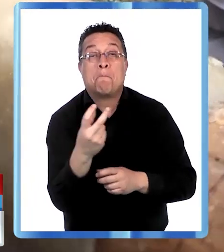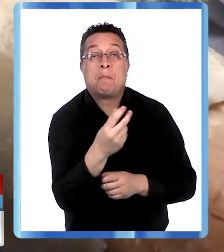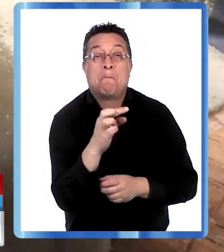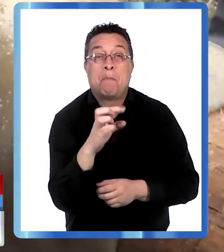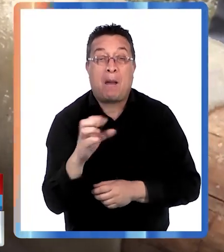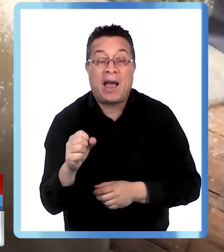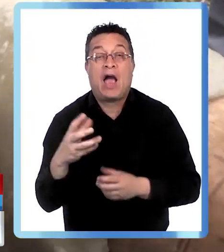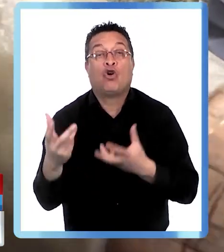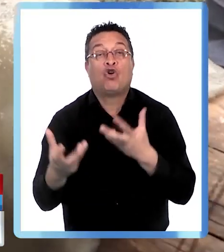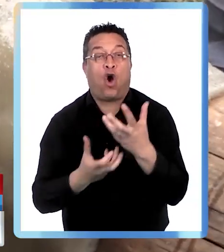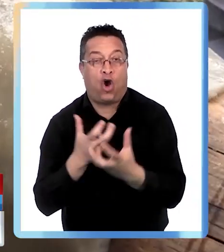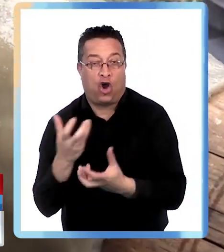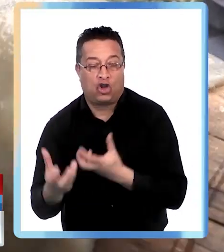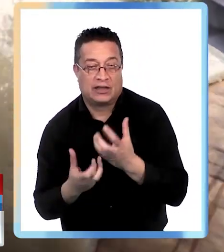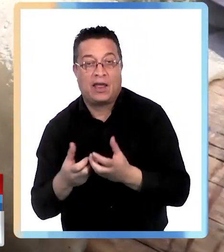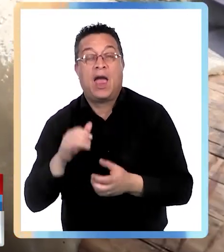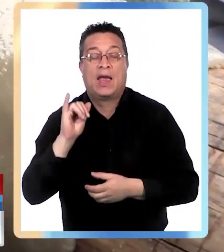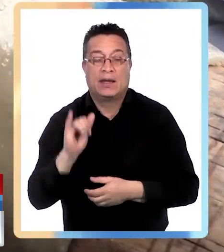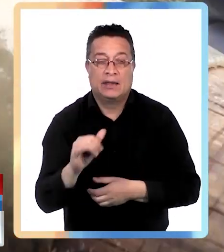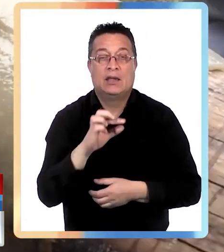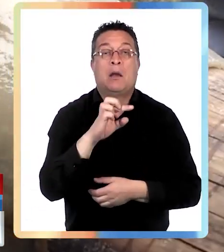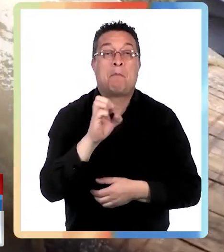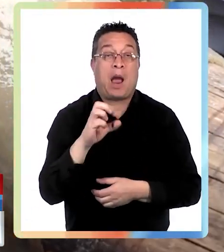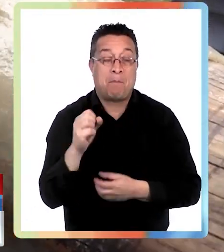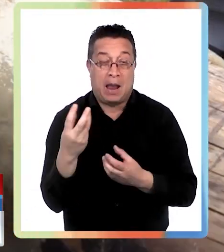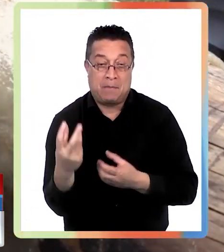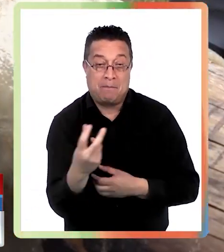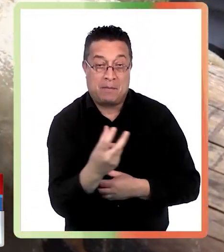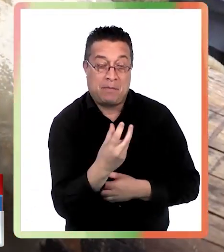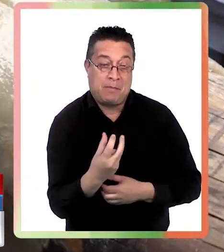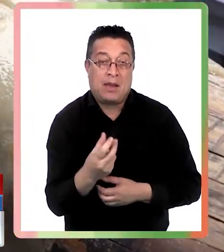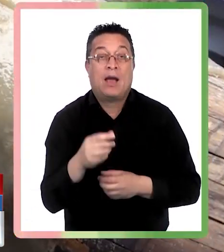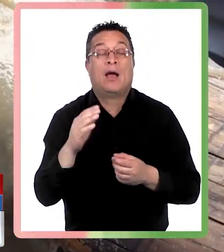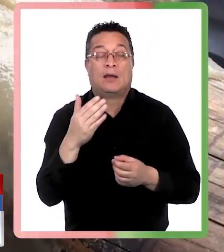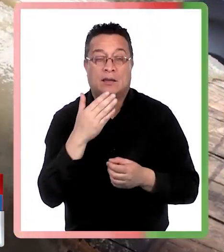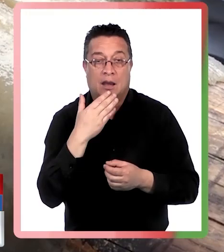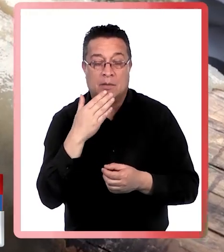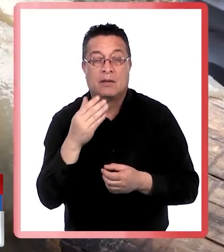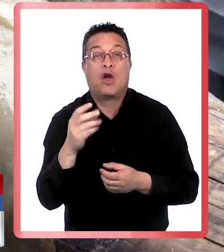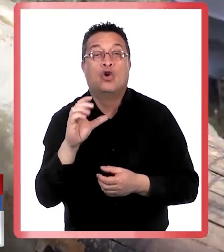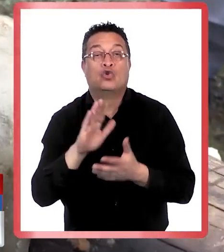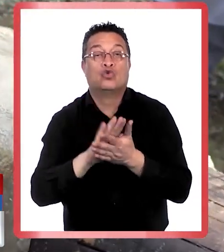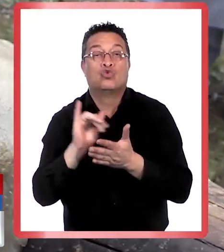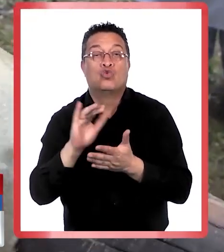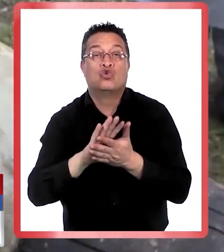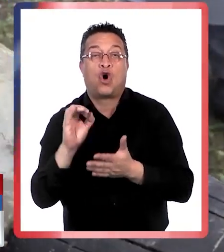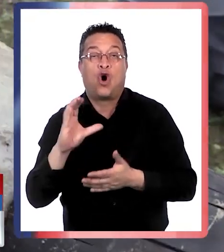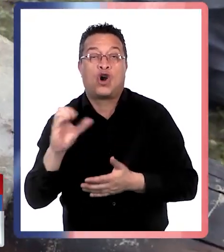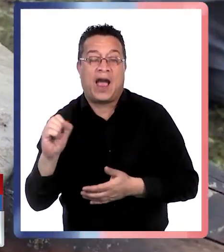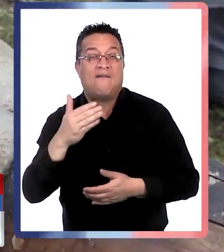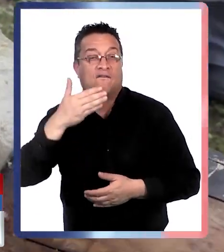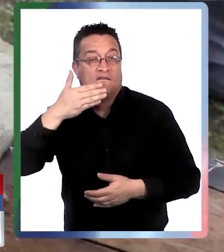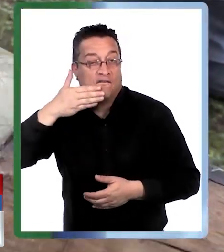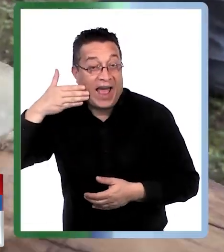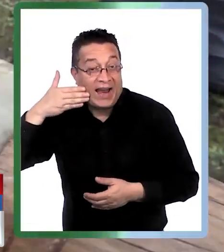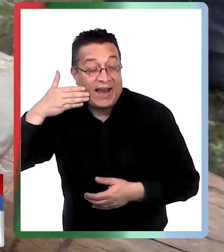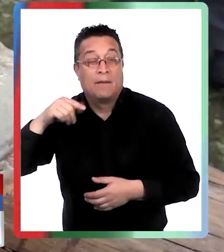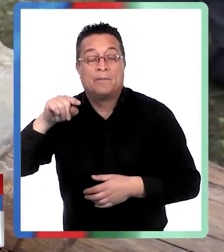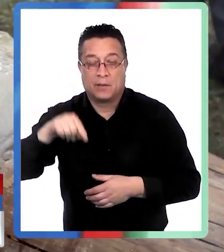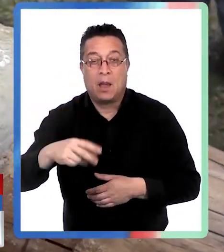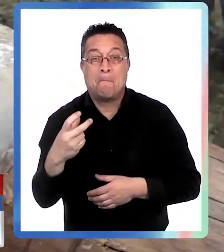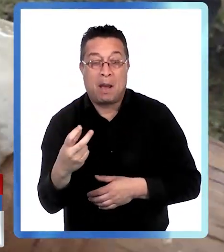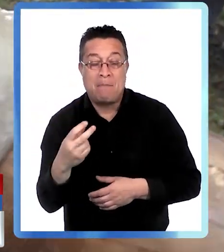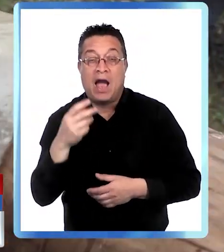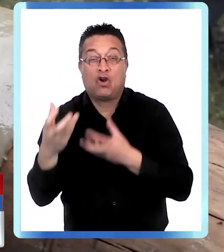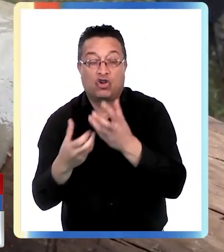y también eh la papa en este caso la la chuchoca blanca que es eh papa